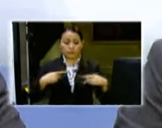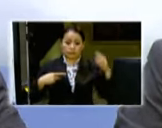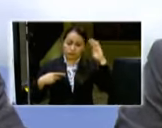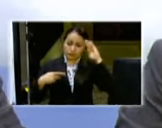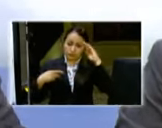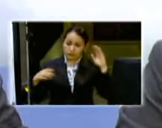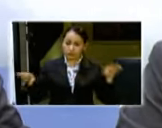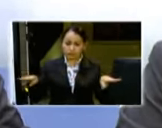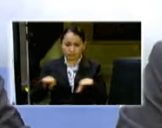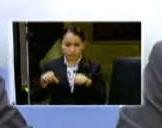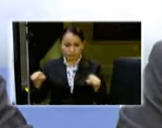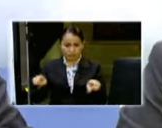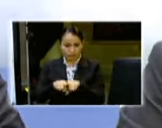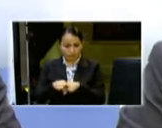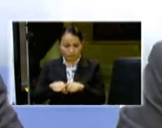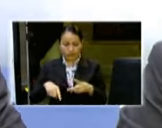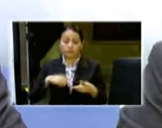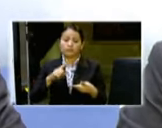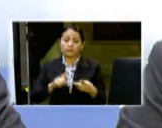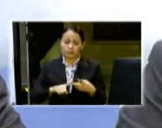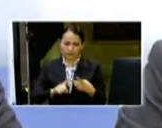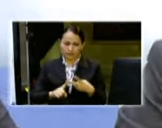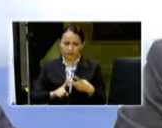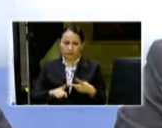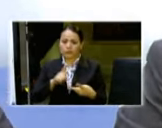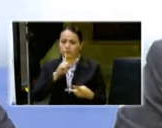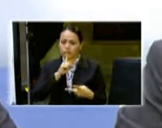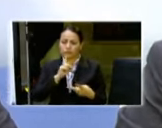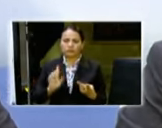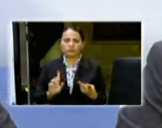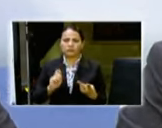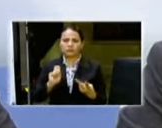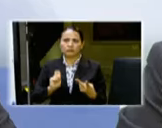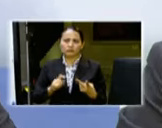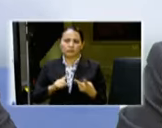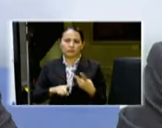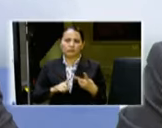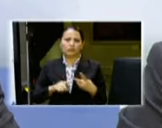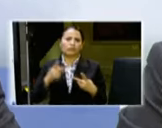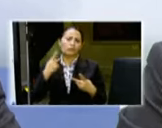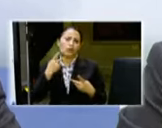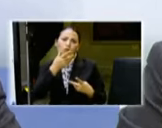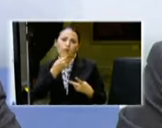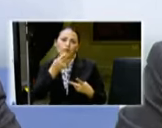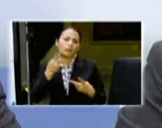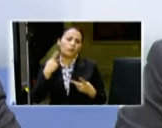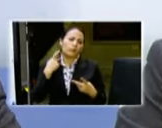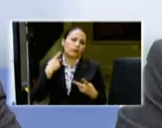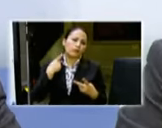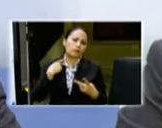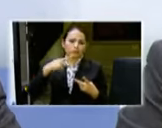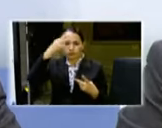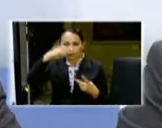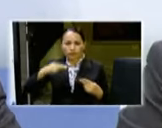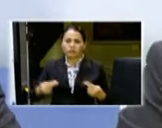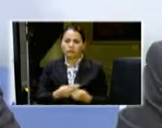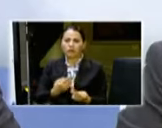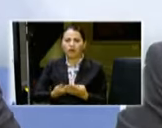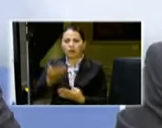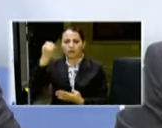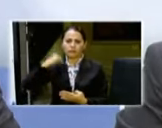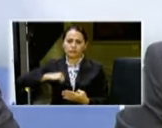connacionales. El segundo secreto, y aquí voy a parafrasear a un político mexicano de la década de los 70 del siglo